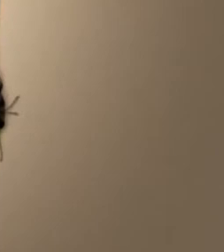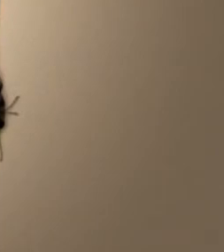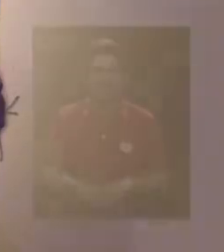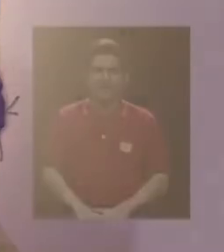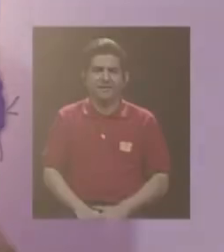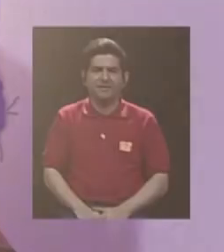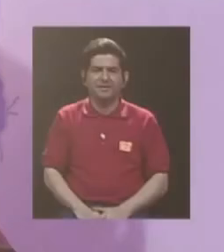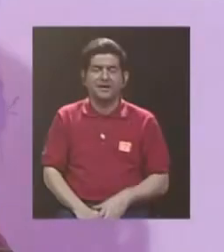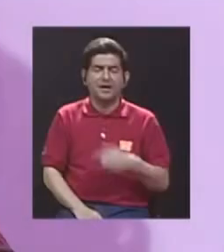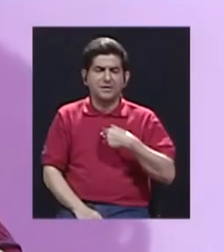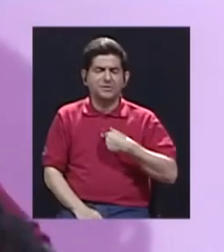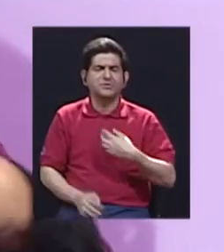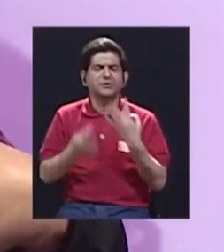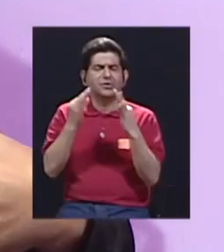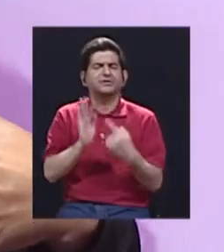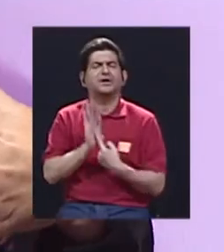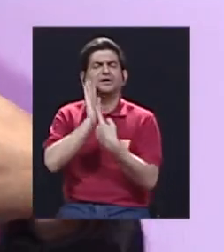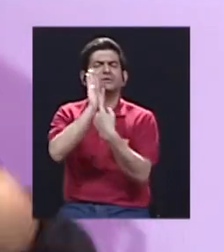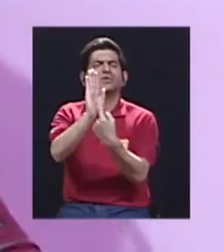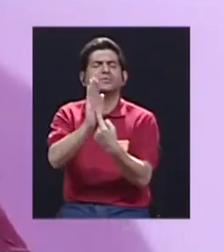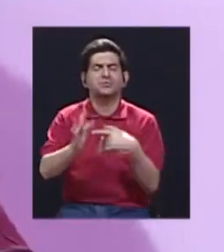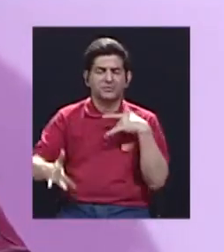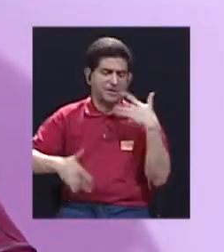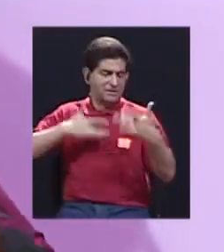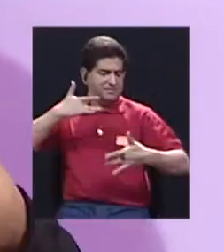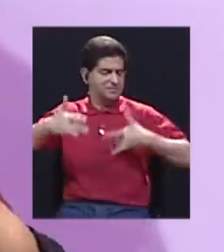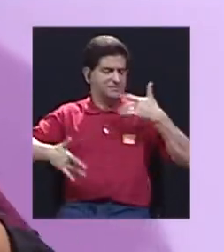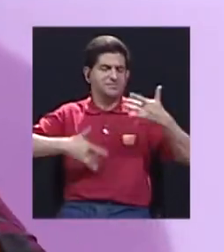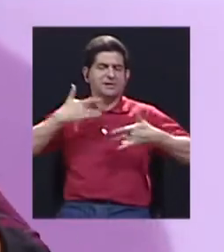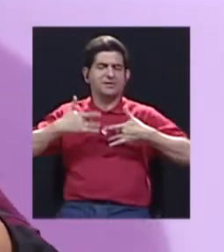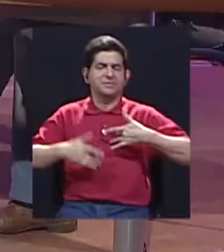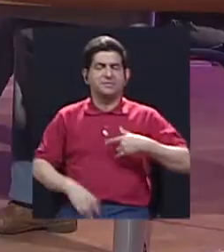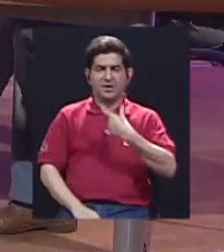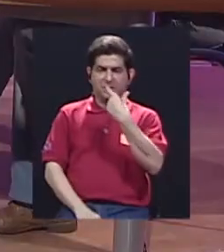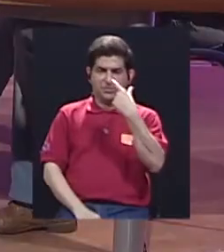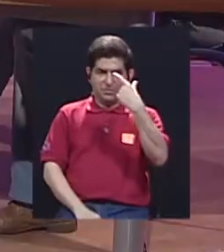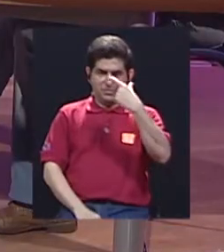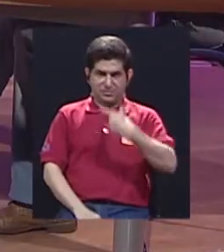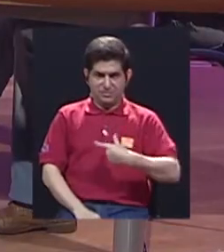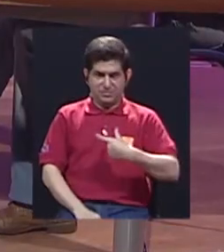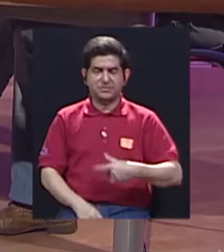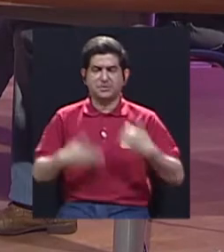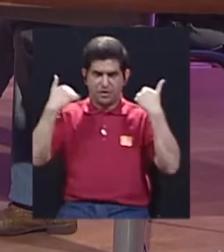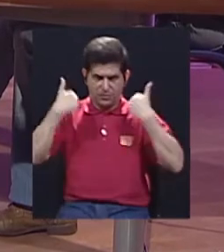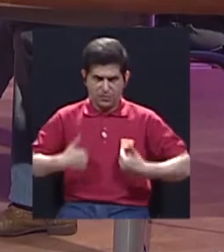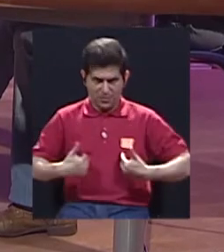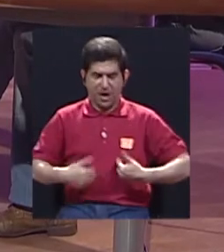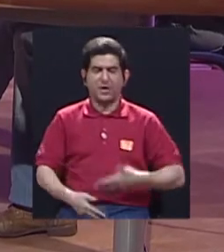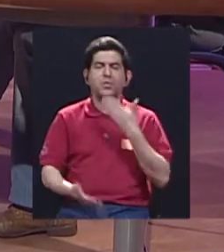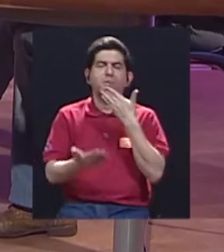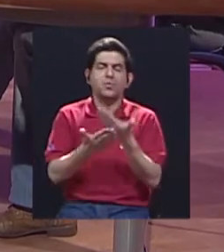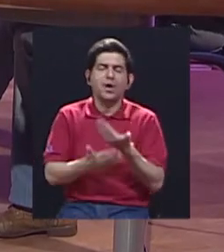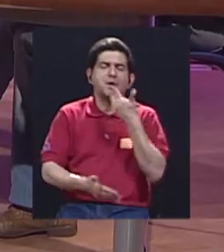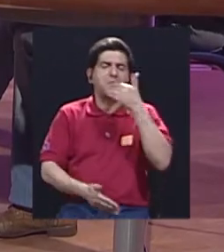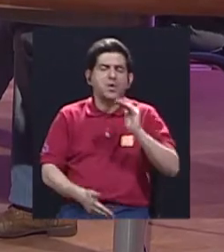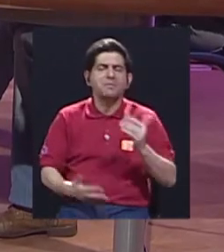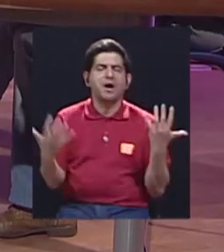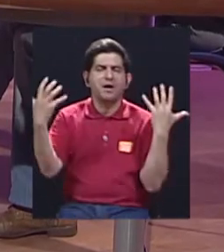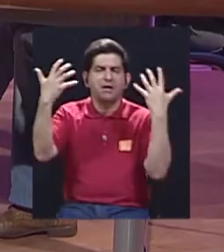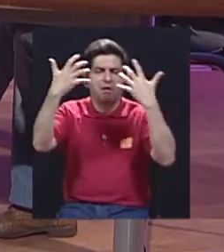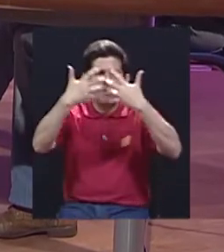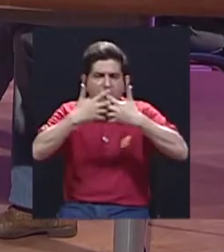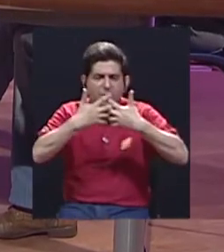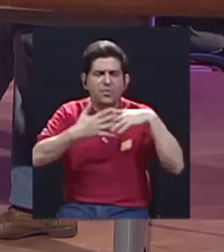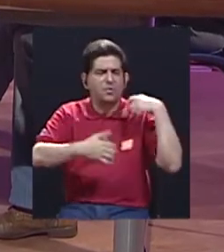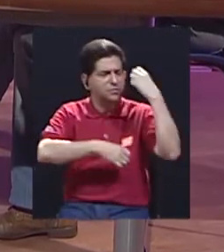quiero expresar cómo los sentimientos en el ser humano, los buenos y los malos, se van mezclando a través